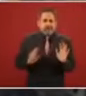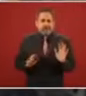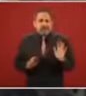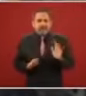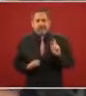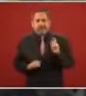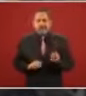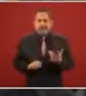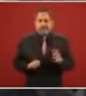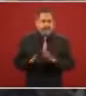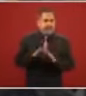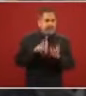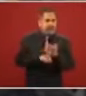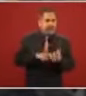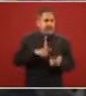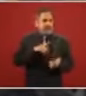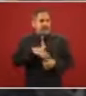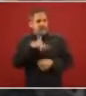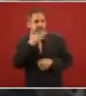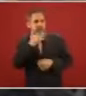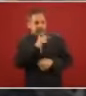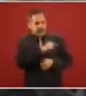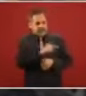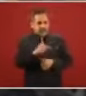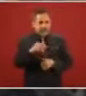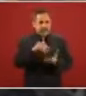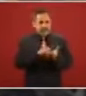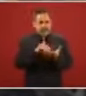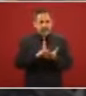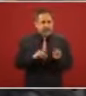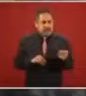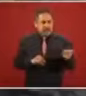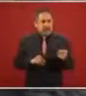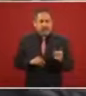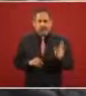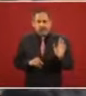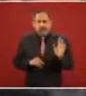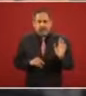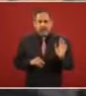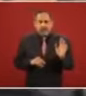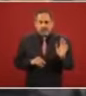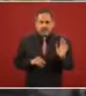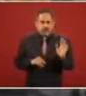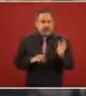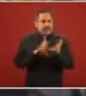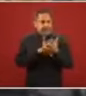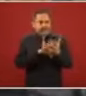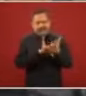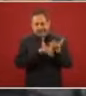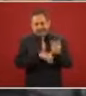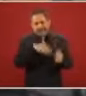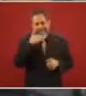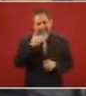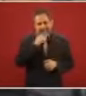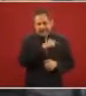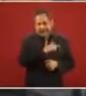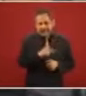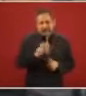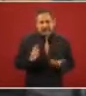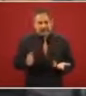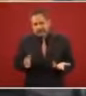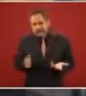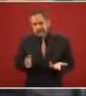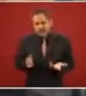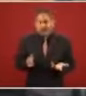de toda la corrupción que todavía hay dentro de las cárceles mismas. Para ahora vemos que,